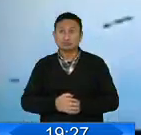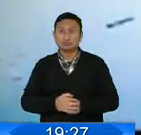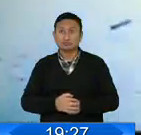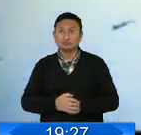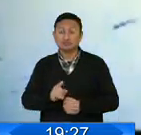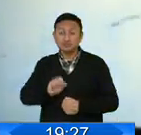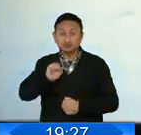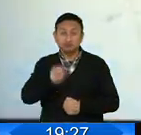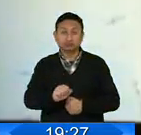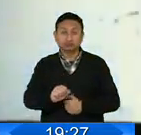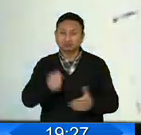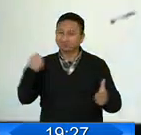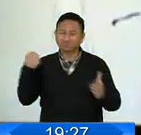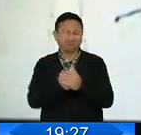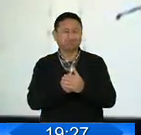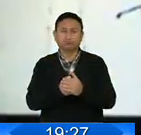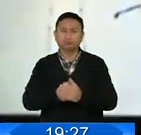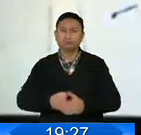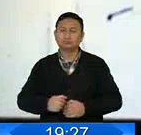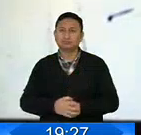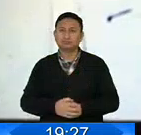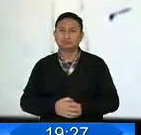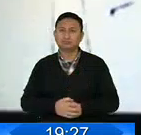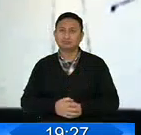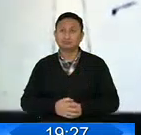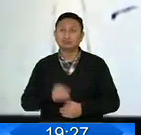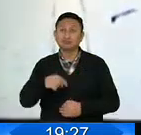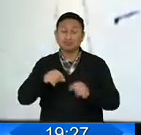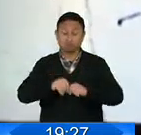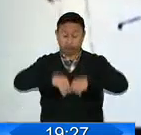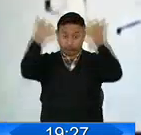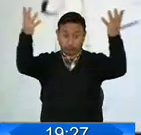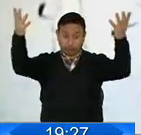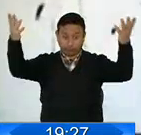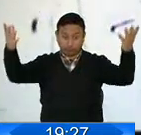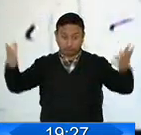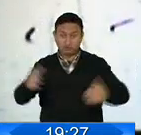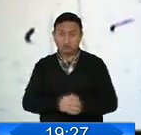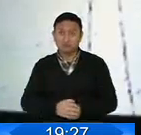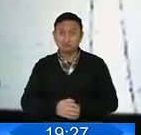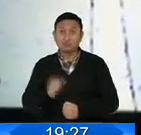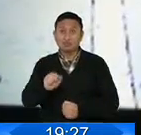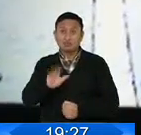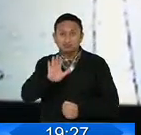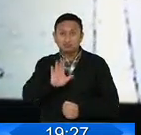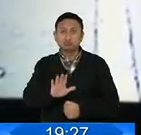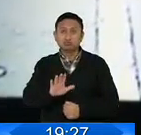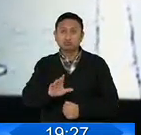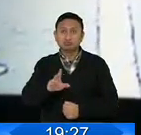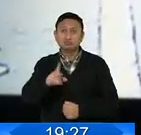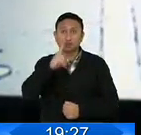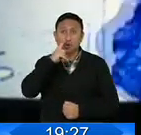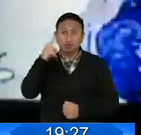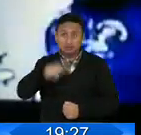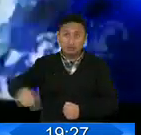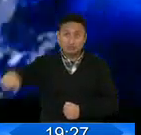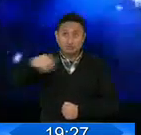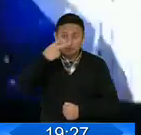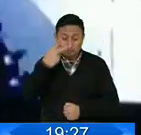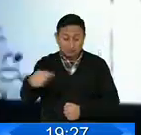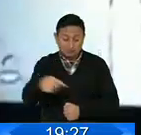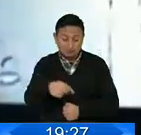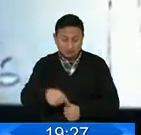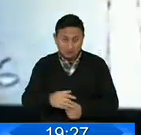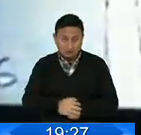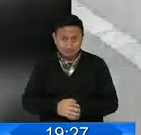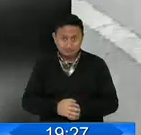bus y enseguida el impacto. Las partes de la moto vuelan por la calzada y el carro para. Enseguida el chofer se baja a verificar la situación